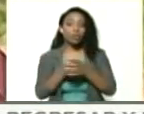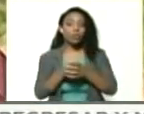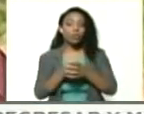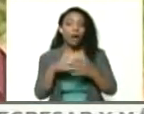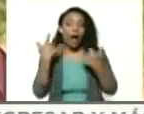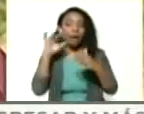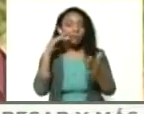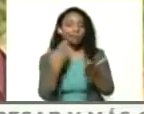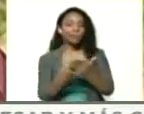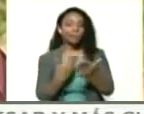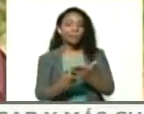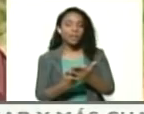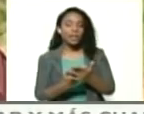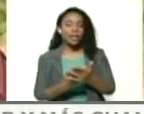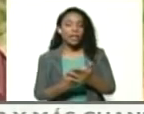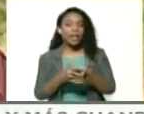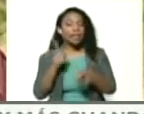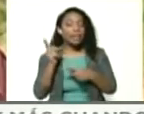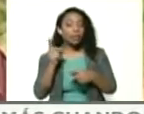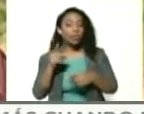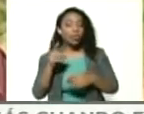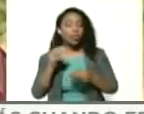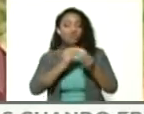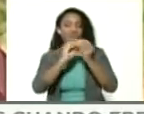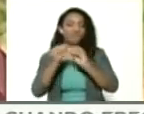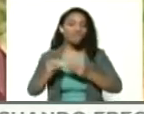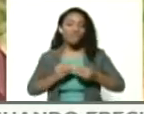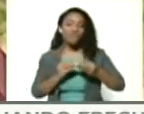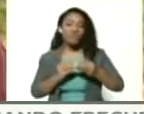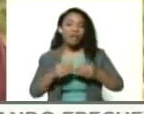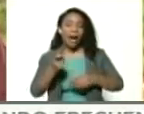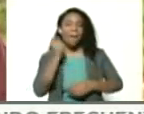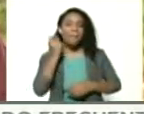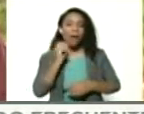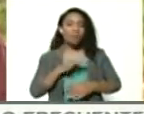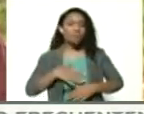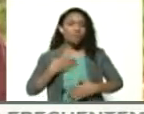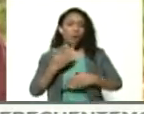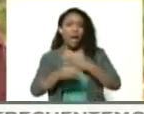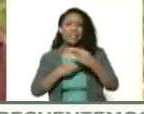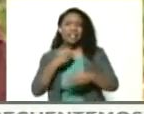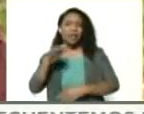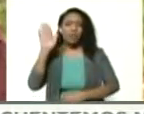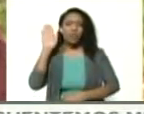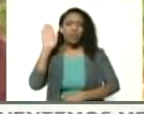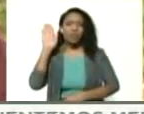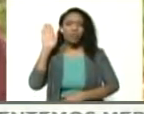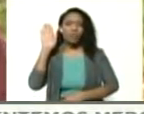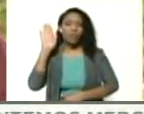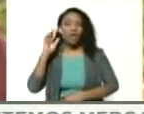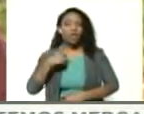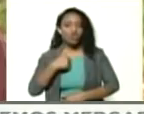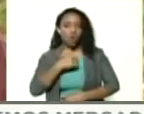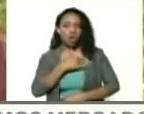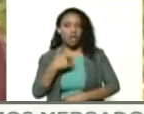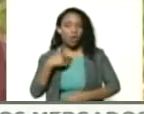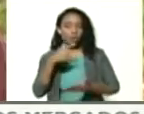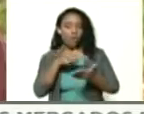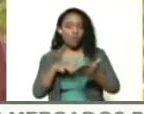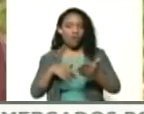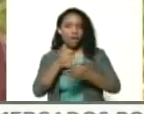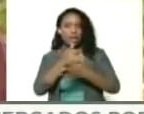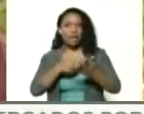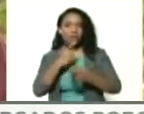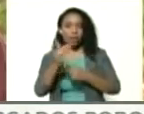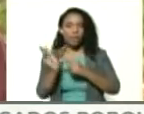hay testimonio, digamos, de su composición, jamás pudo ser ni siquiera juramentado. Ahora, yo quería leerle, en línea con lo que usted